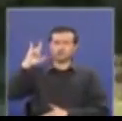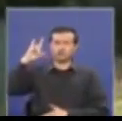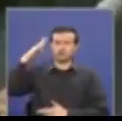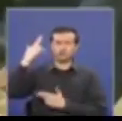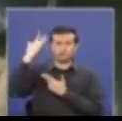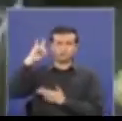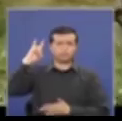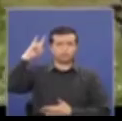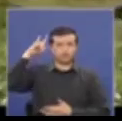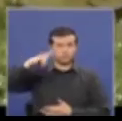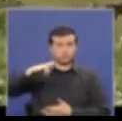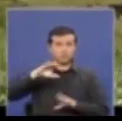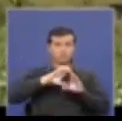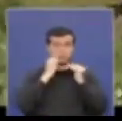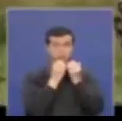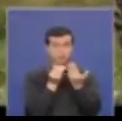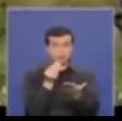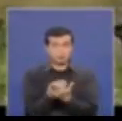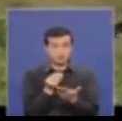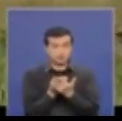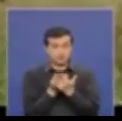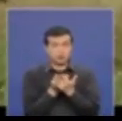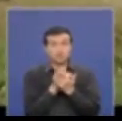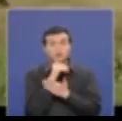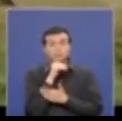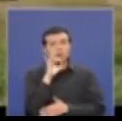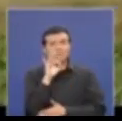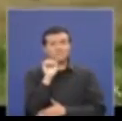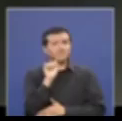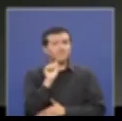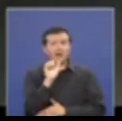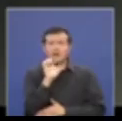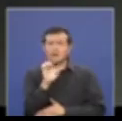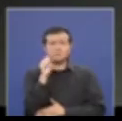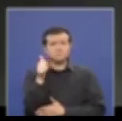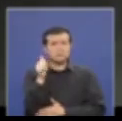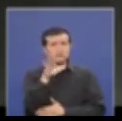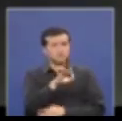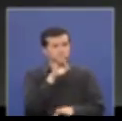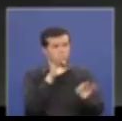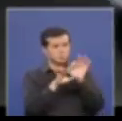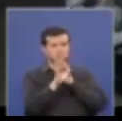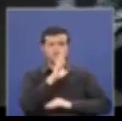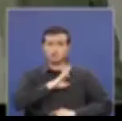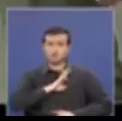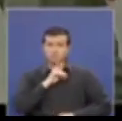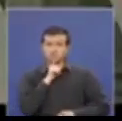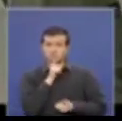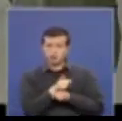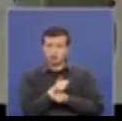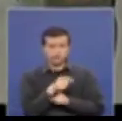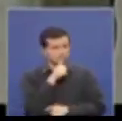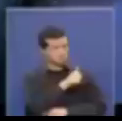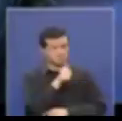La comisión de adquisición fue seleccionada por la FAE. Fueron los técnicos de la FAE los que elaboraron las